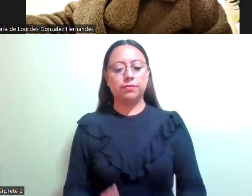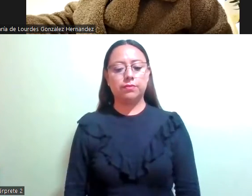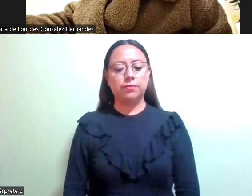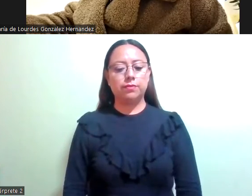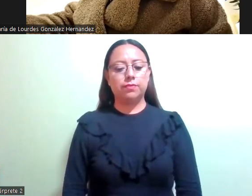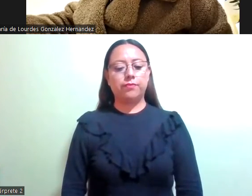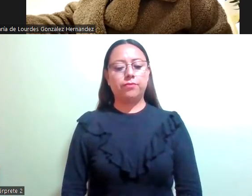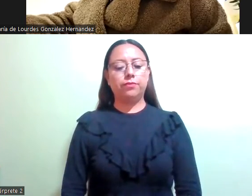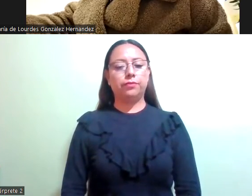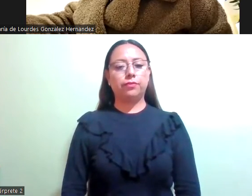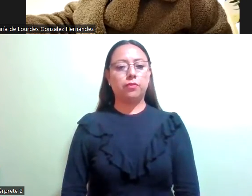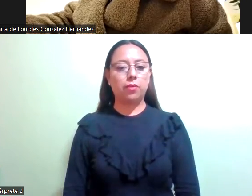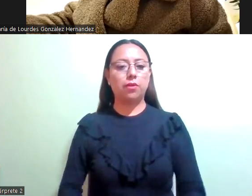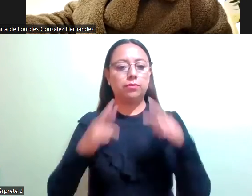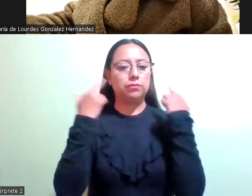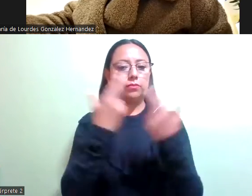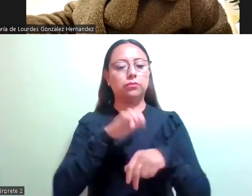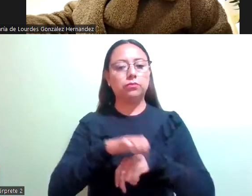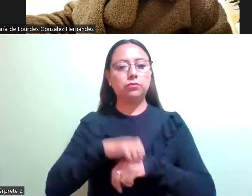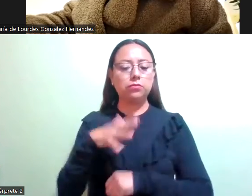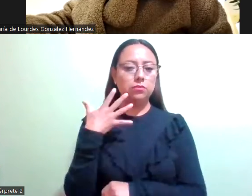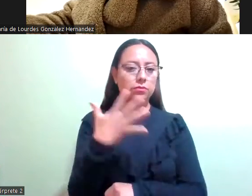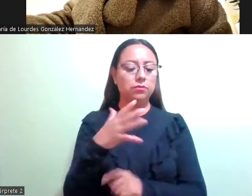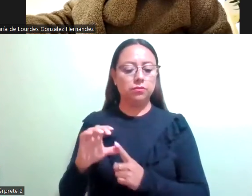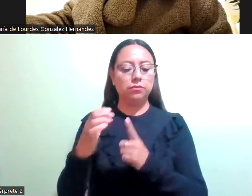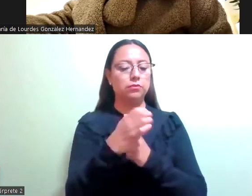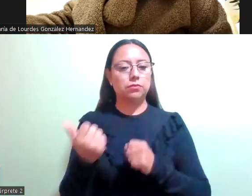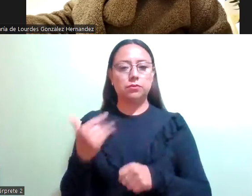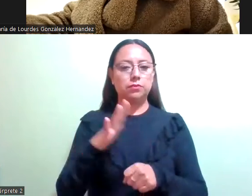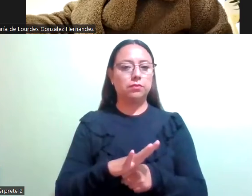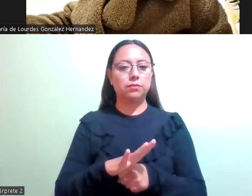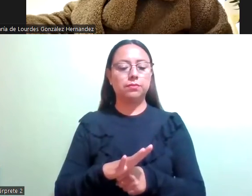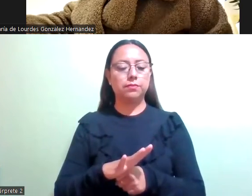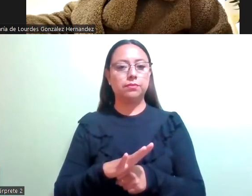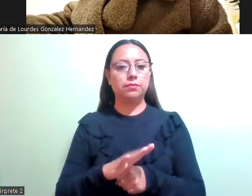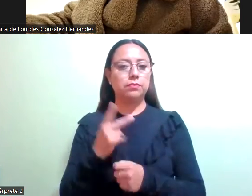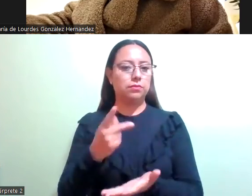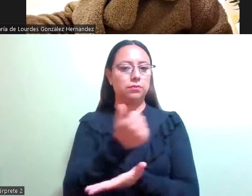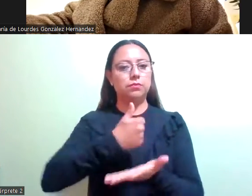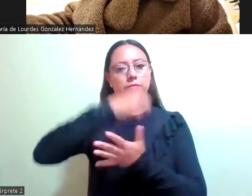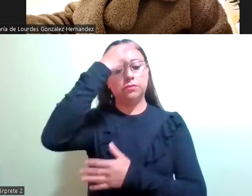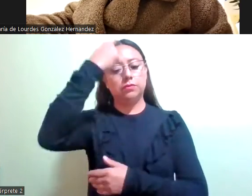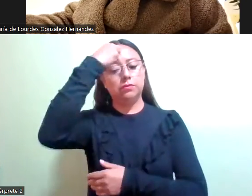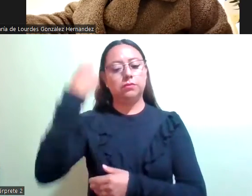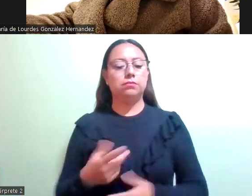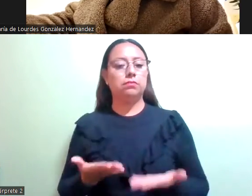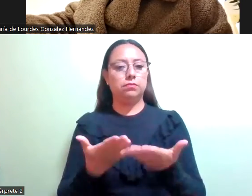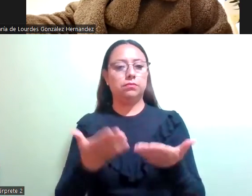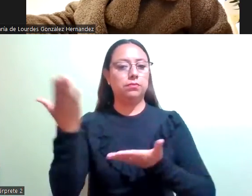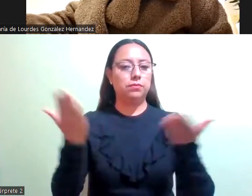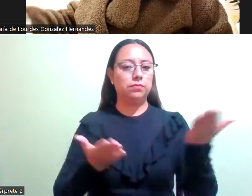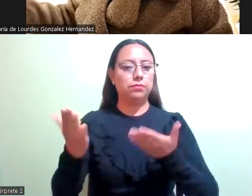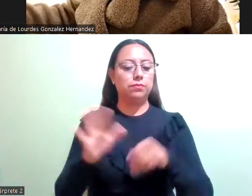quinta sesión ordinaria de la Comisión de Administración Pública Local. Para efectos de declarar legalmente constituido el quórum